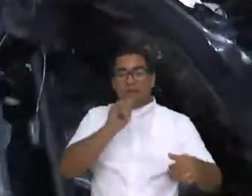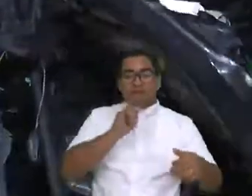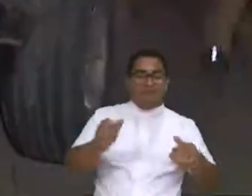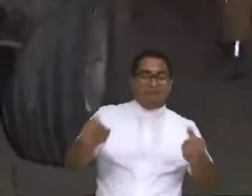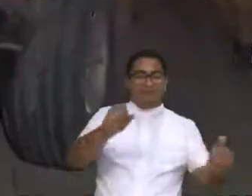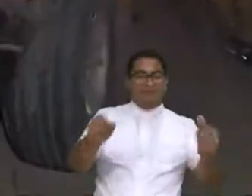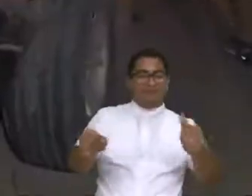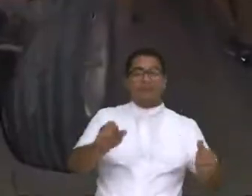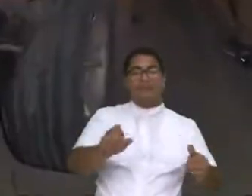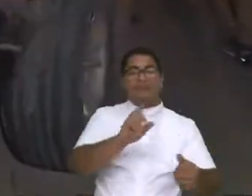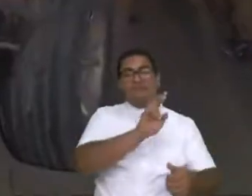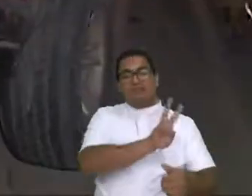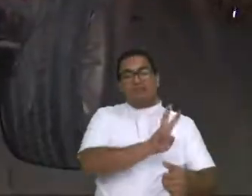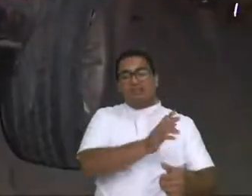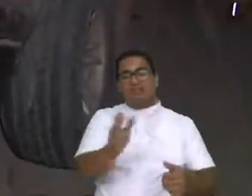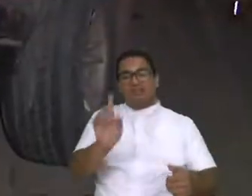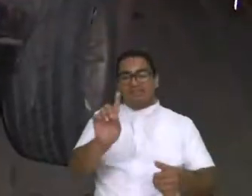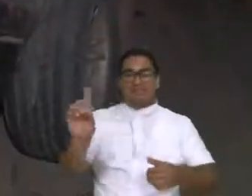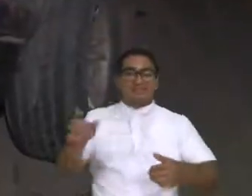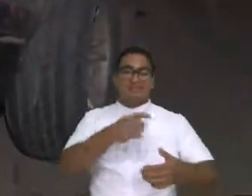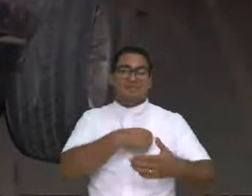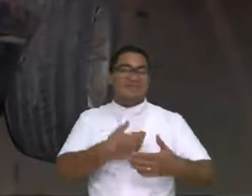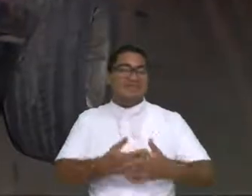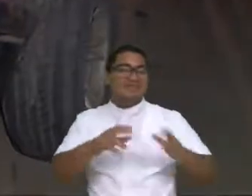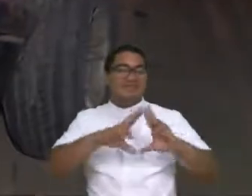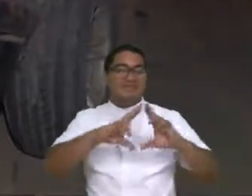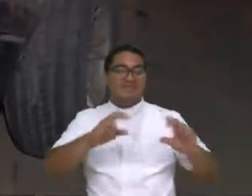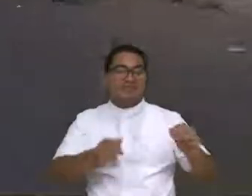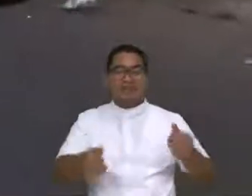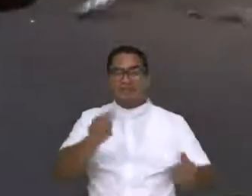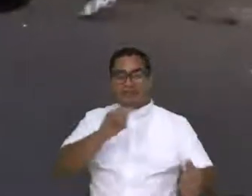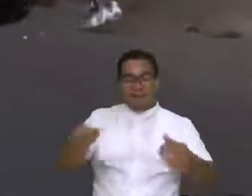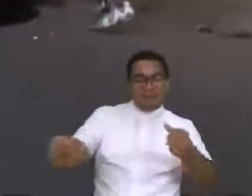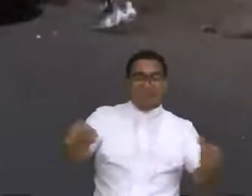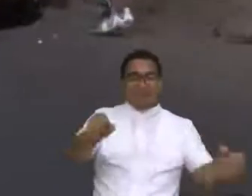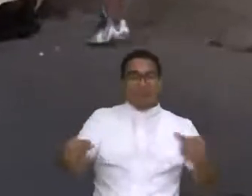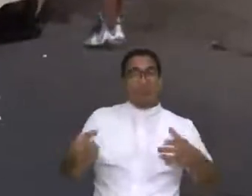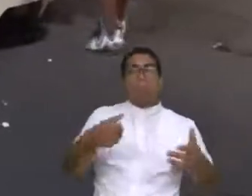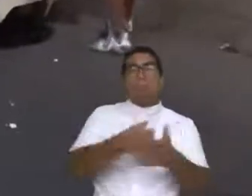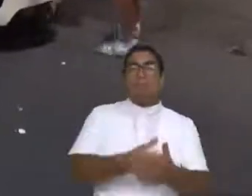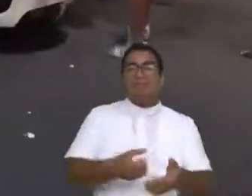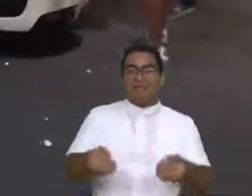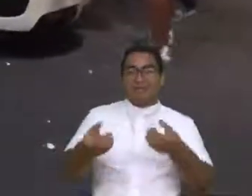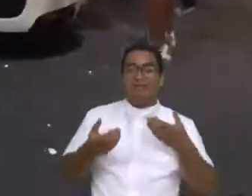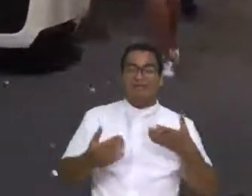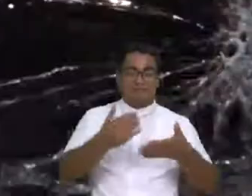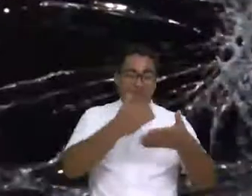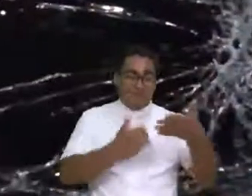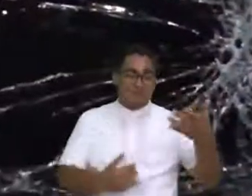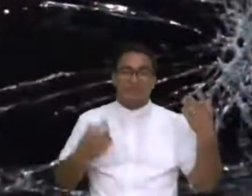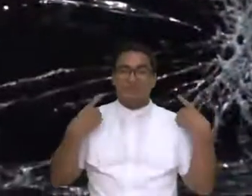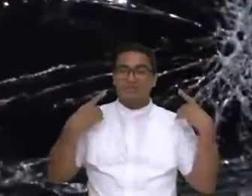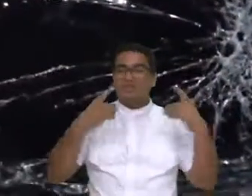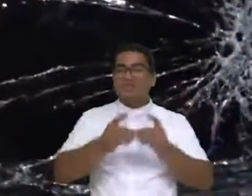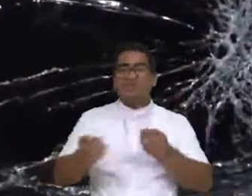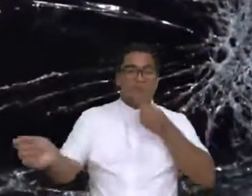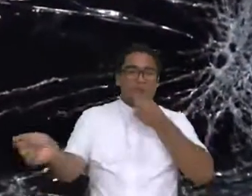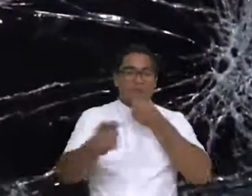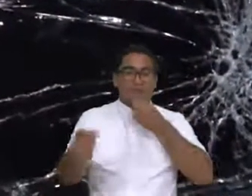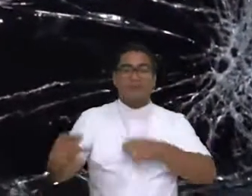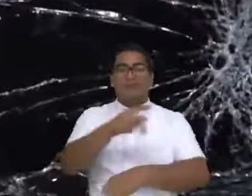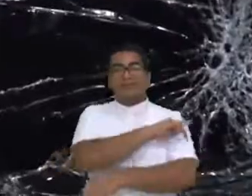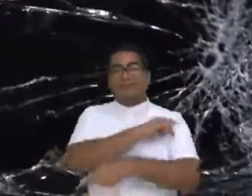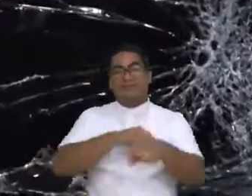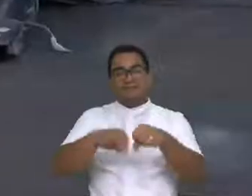Nicaragua fueron por la combinación de alcohol y el volante. Según el informe semanal de la Dirección Nacional de Tránsito